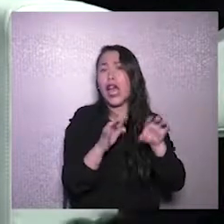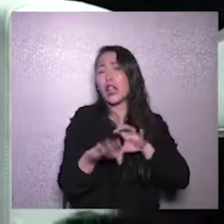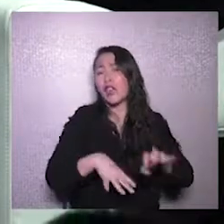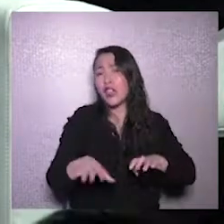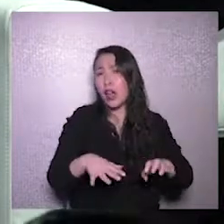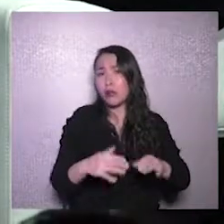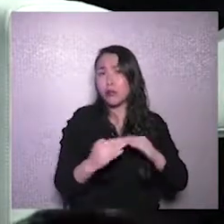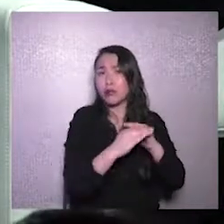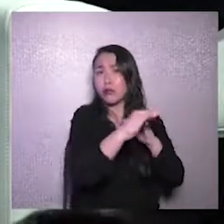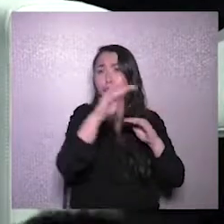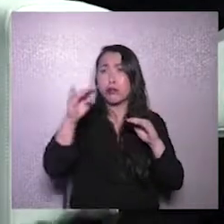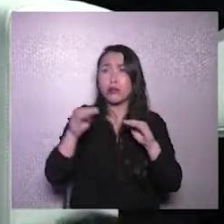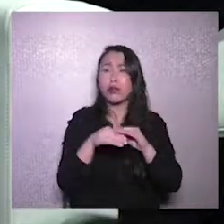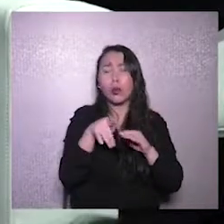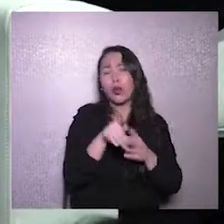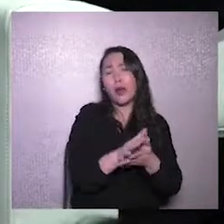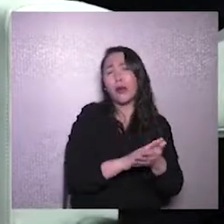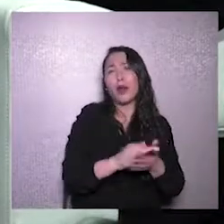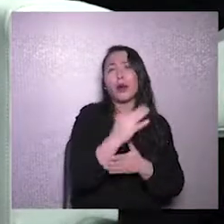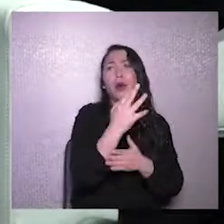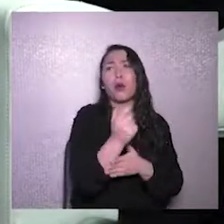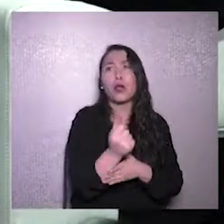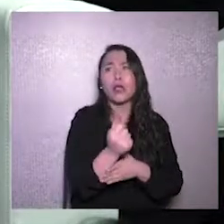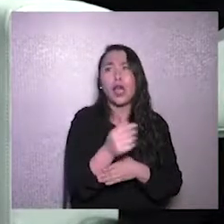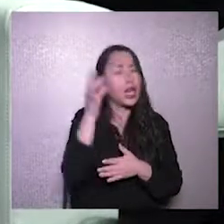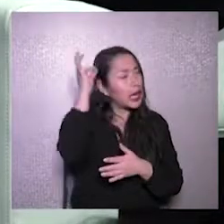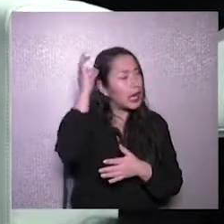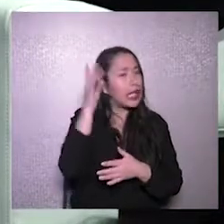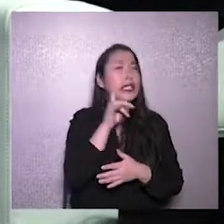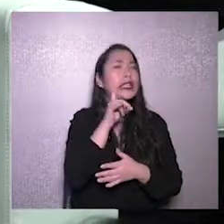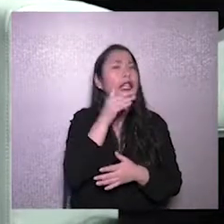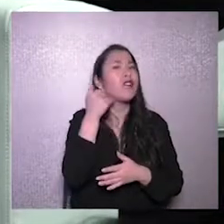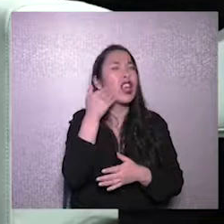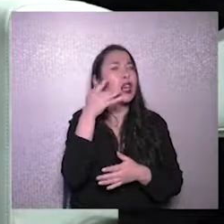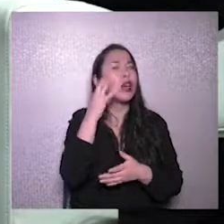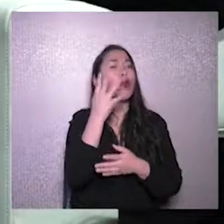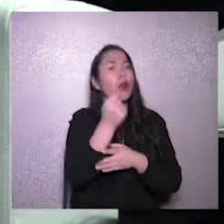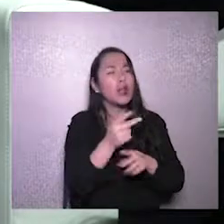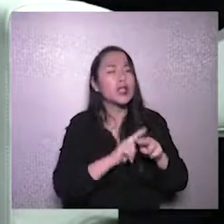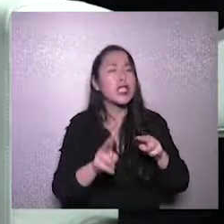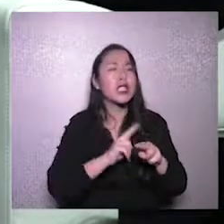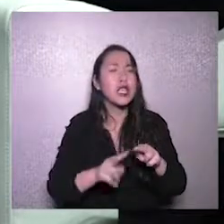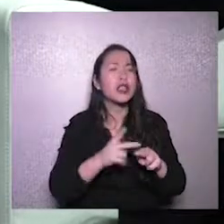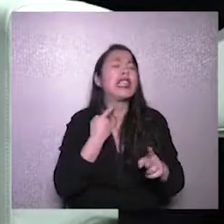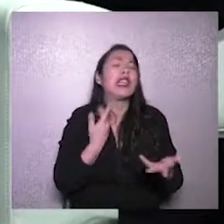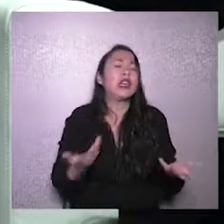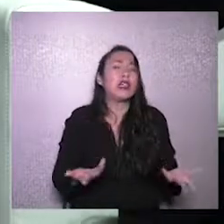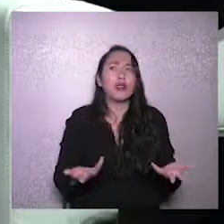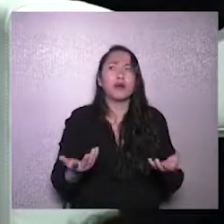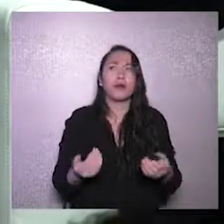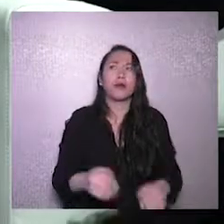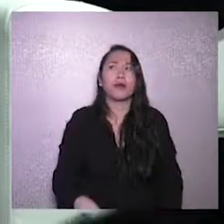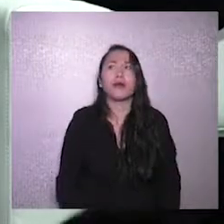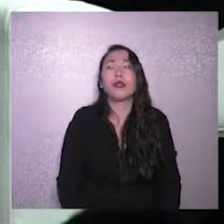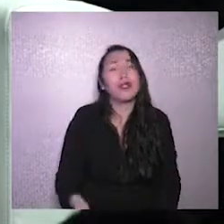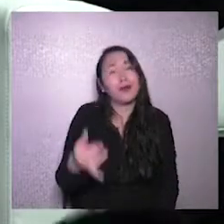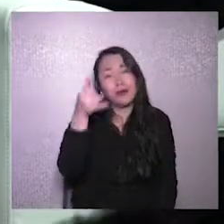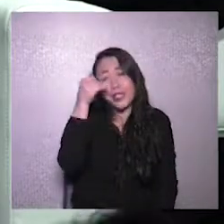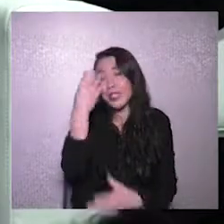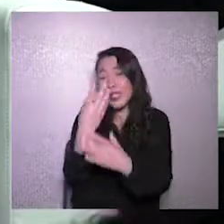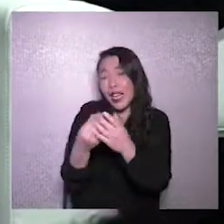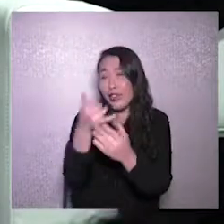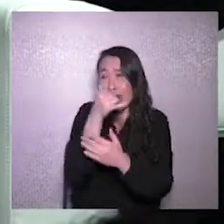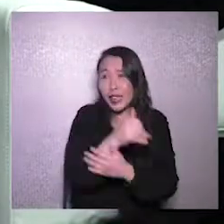sea, ¿cuánto está usted, cuántas camas tiene, cuánto es lo que está produciendo, qué es lo que está ocurriendo? Sí. De tal forma, sí, no, ya nos están gritando